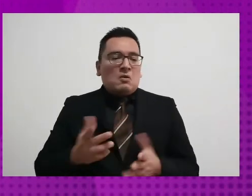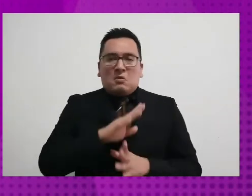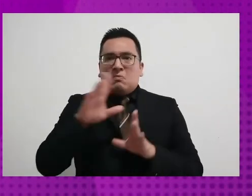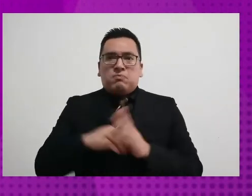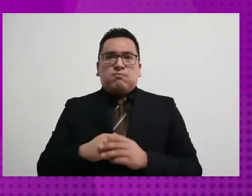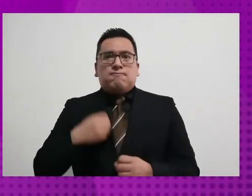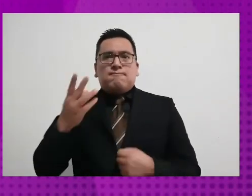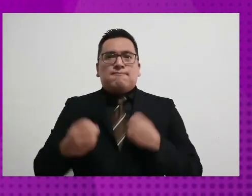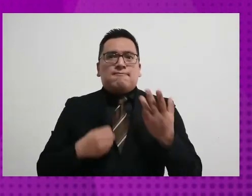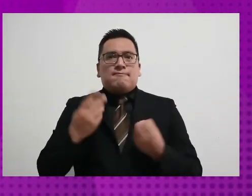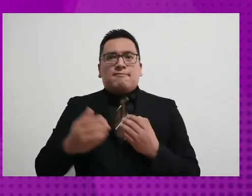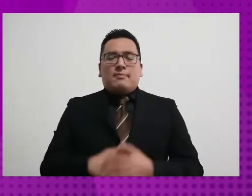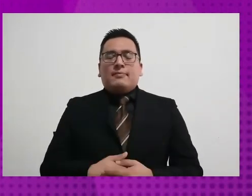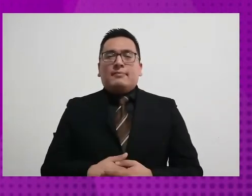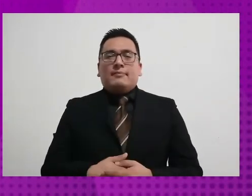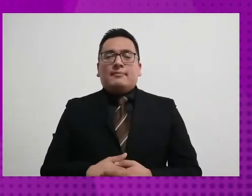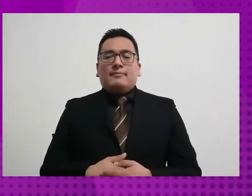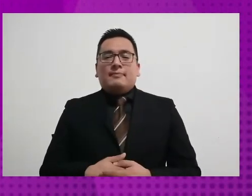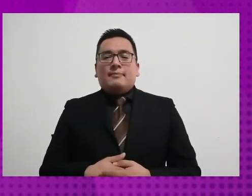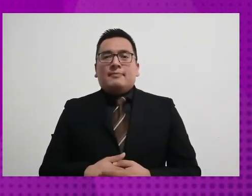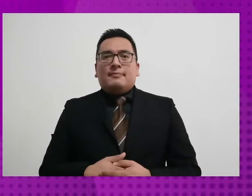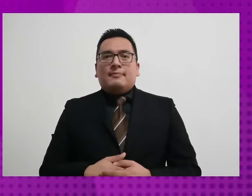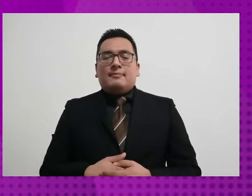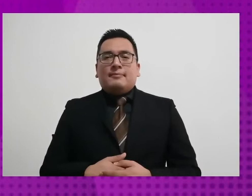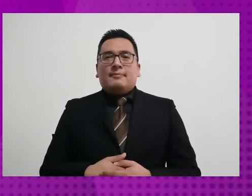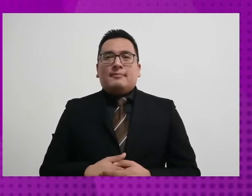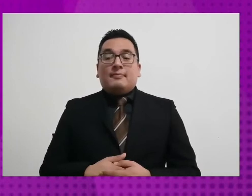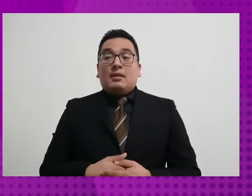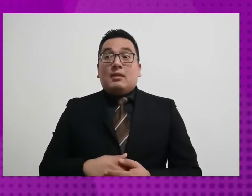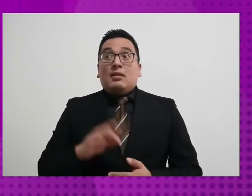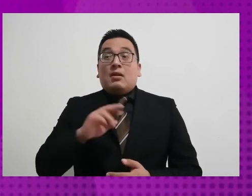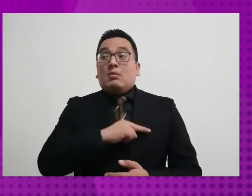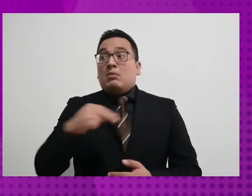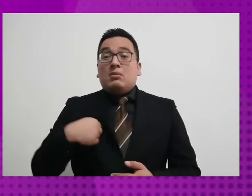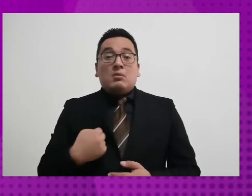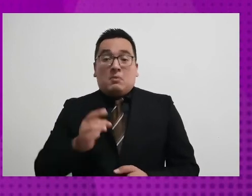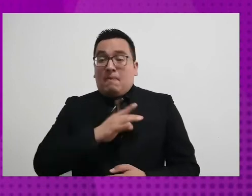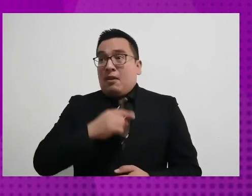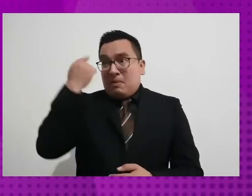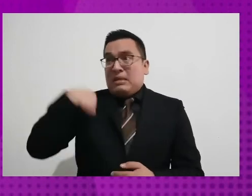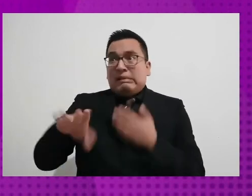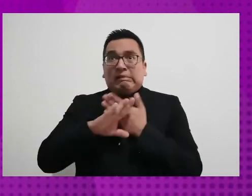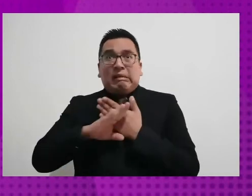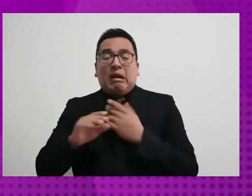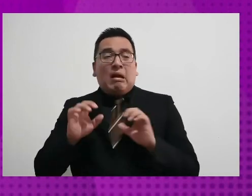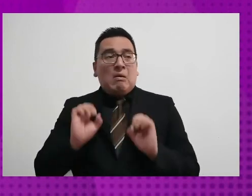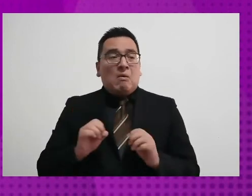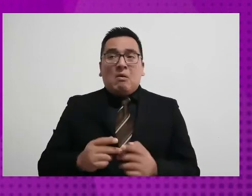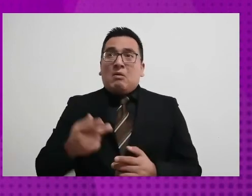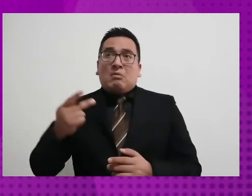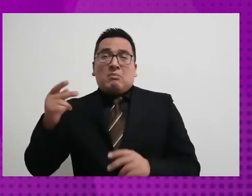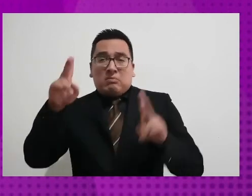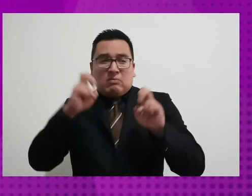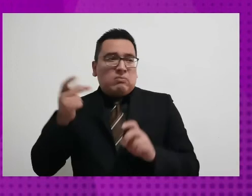forma integral y en forma que no suframos violencia de ningún tipo, en este caso